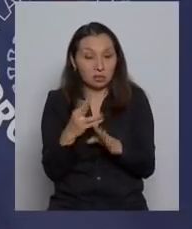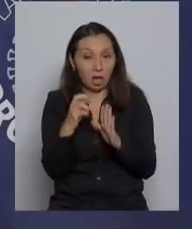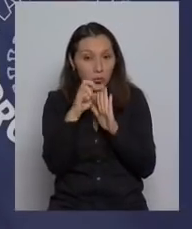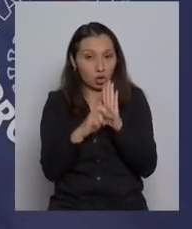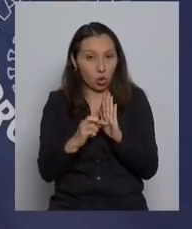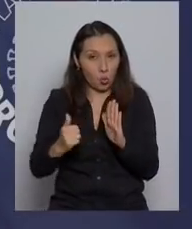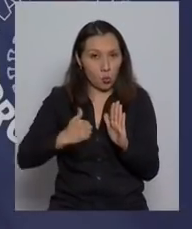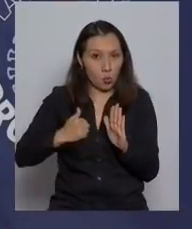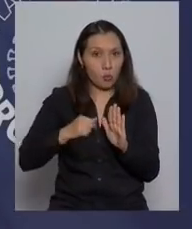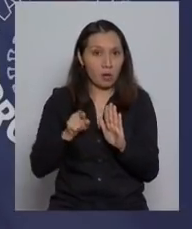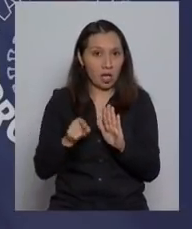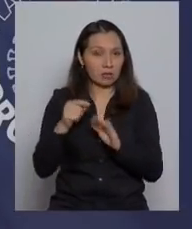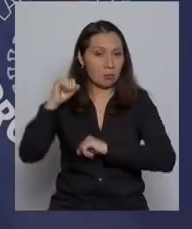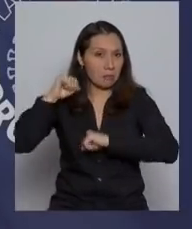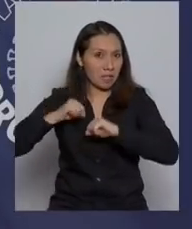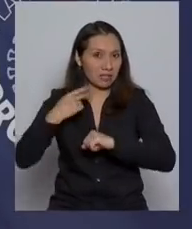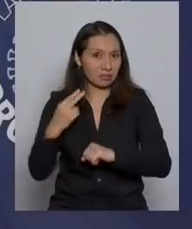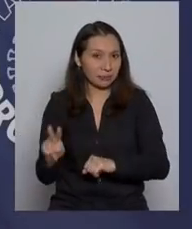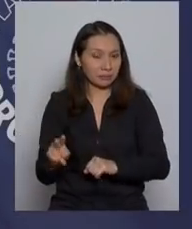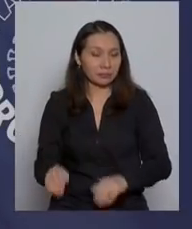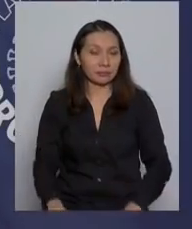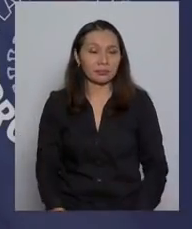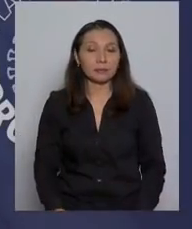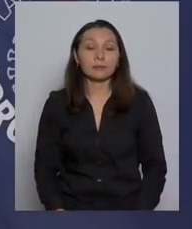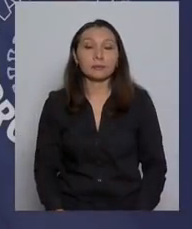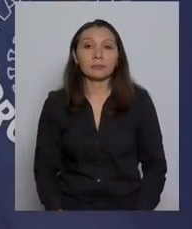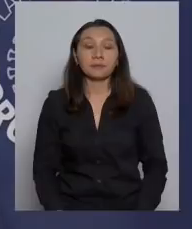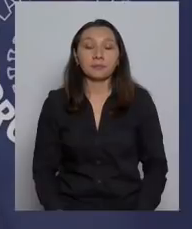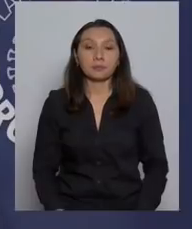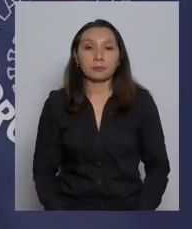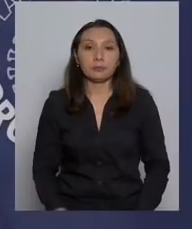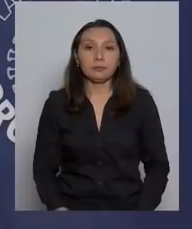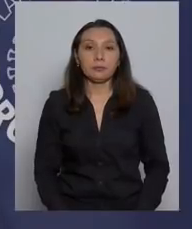los protocolos correspondientes también en esa empresa.